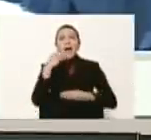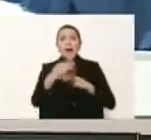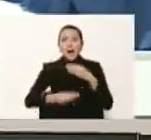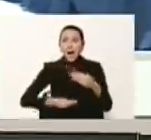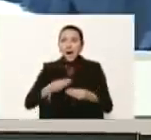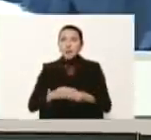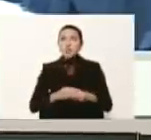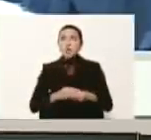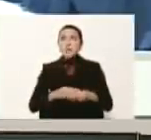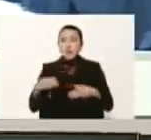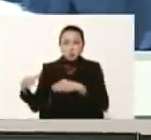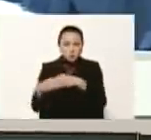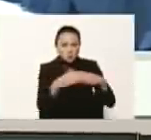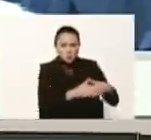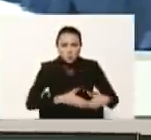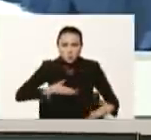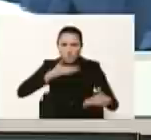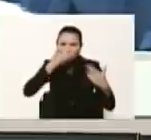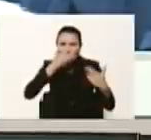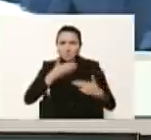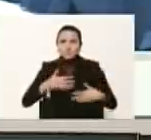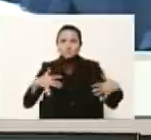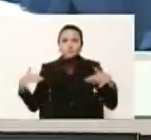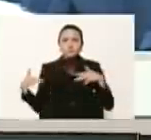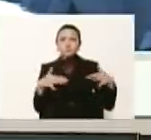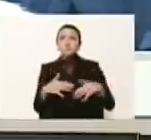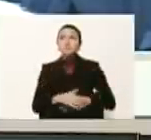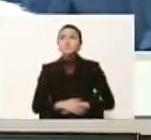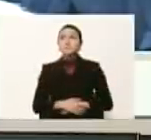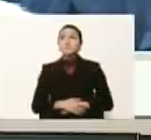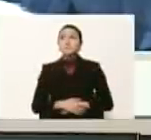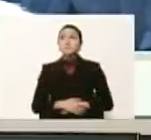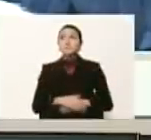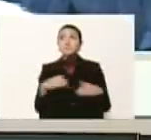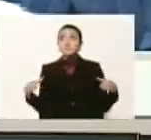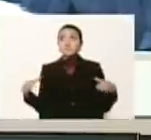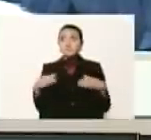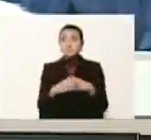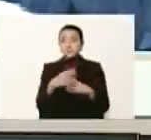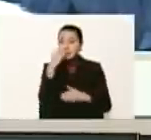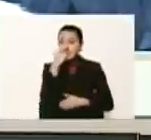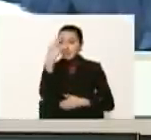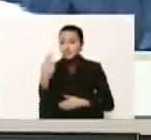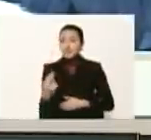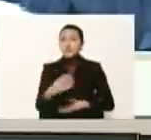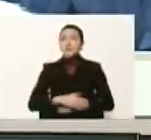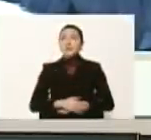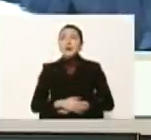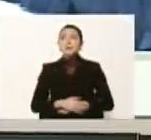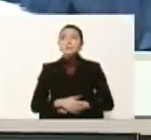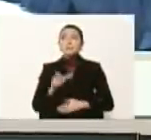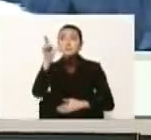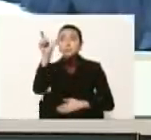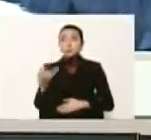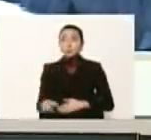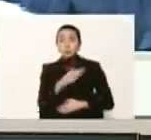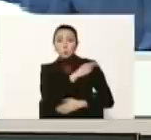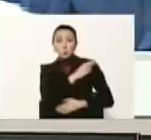estos grupos armados. El primero de ellos, la visita este año del jefe del Comando